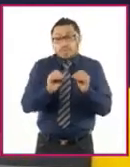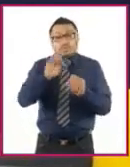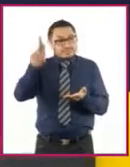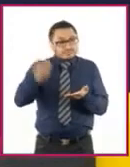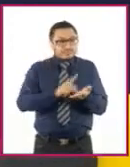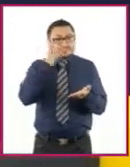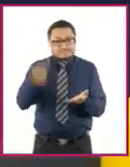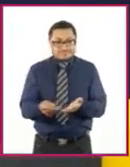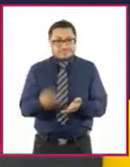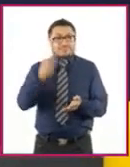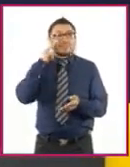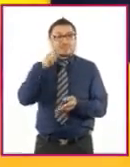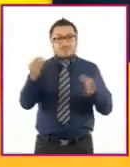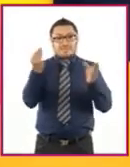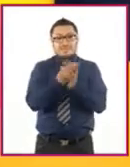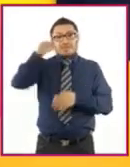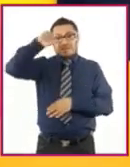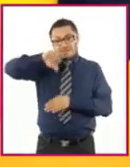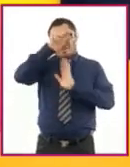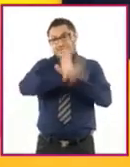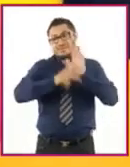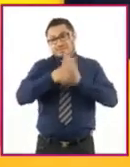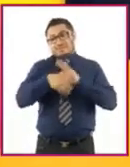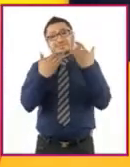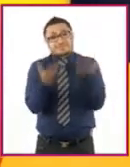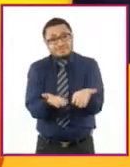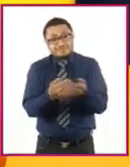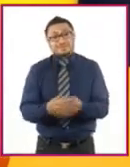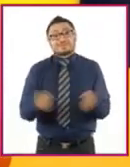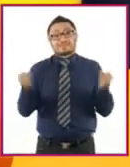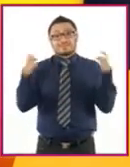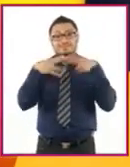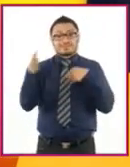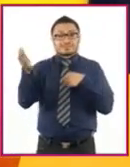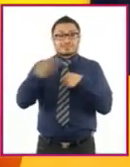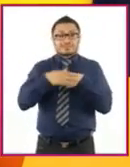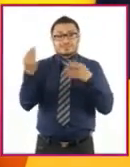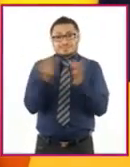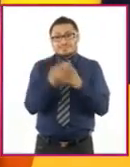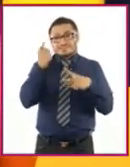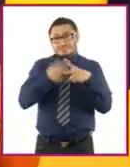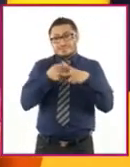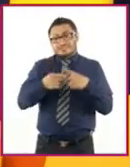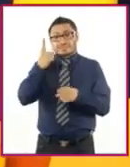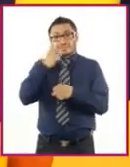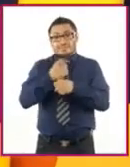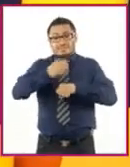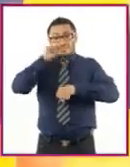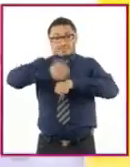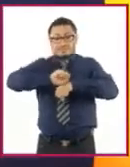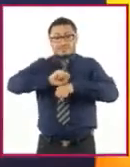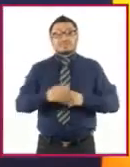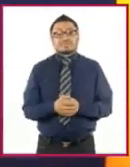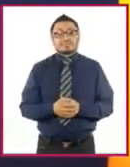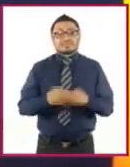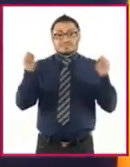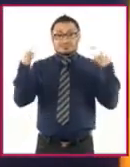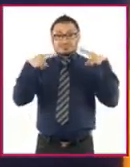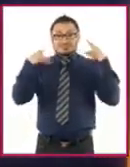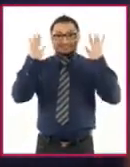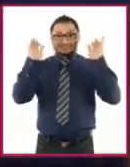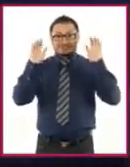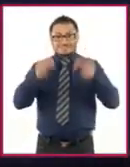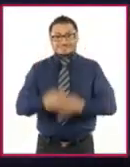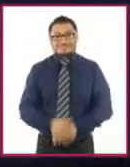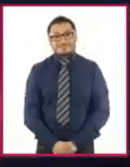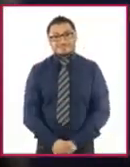ver esta lección. Nos vemos en la siguiente sesión de matemáticas primer grado de secundaria. ¡Hasta luego!